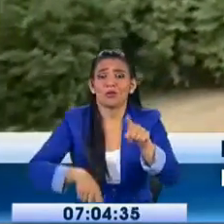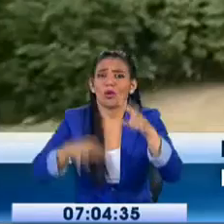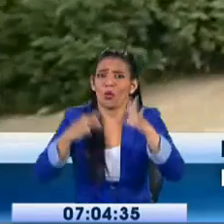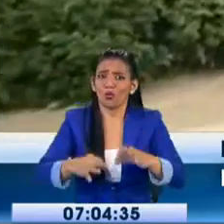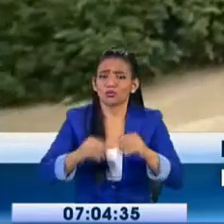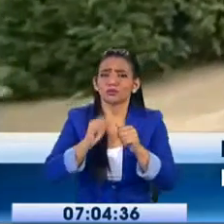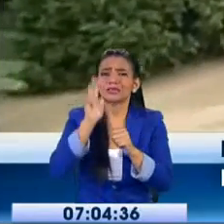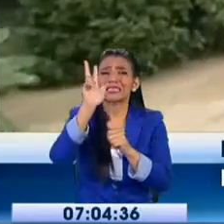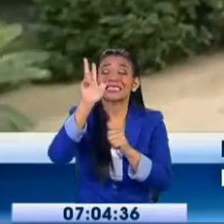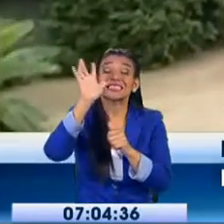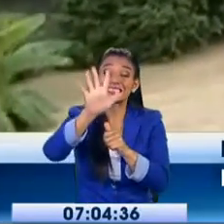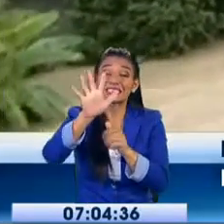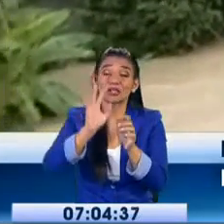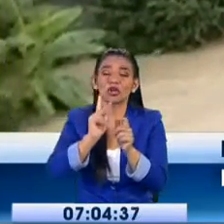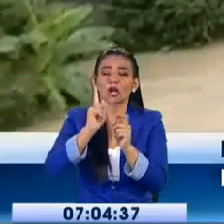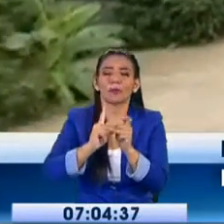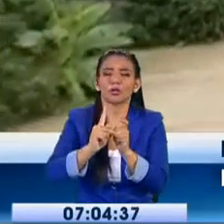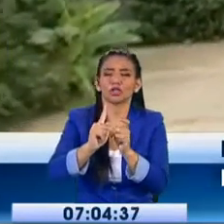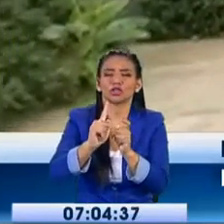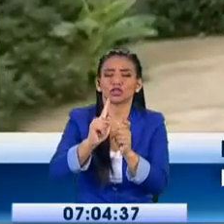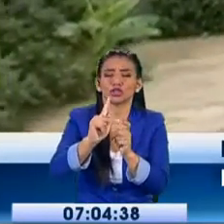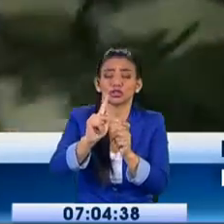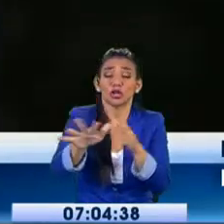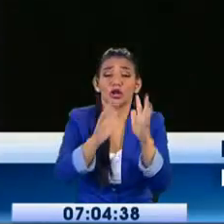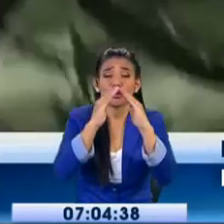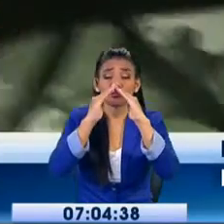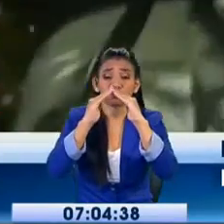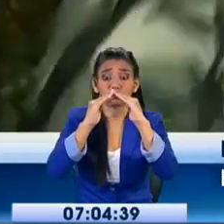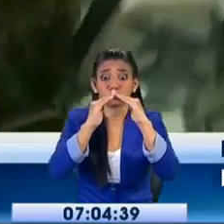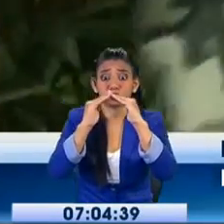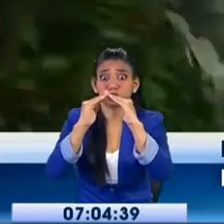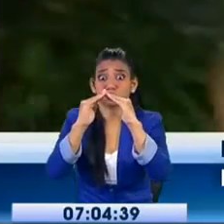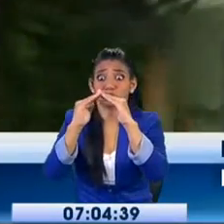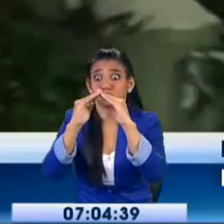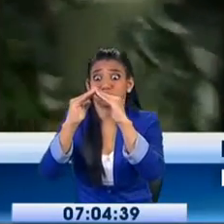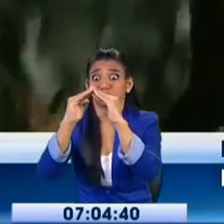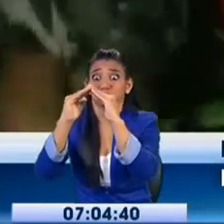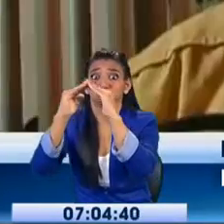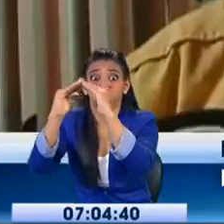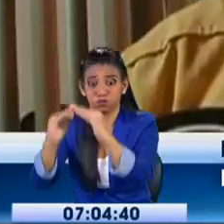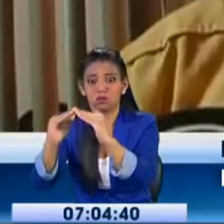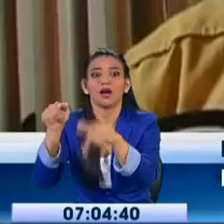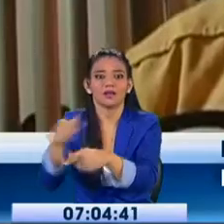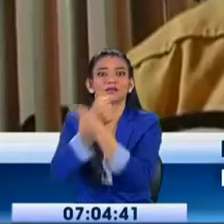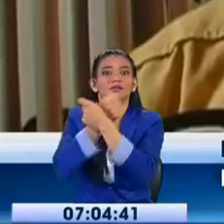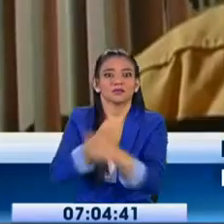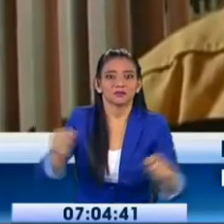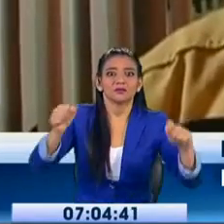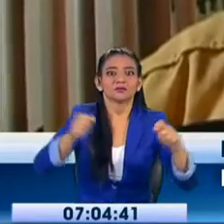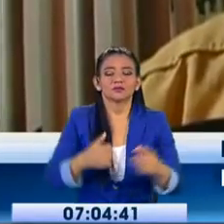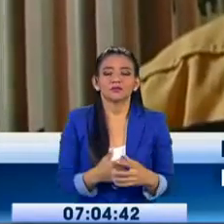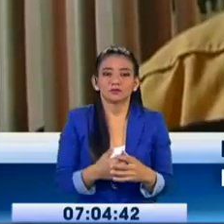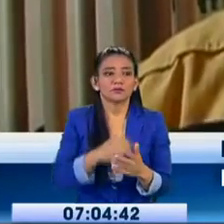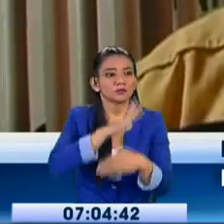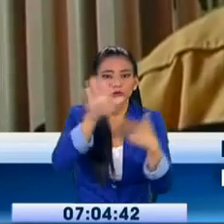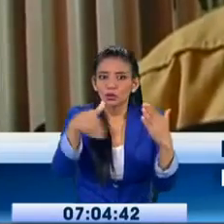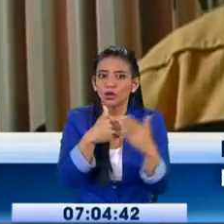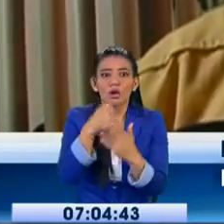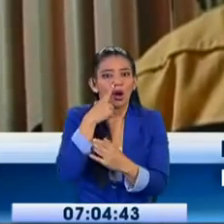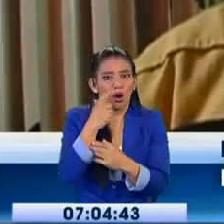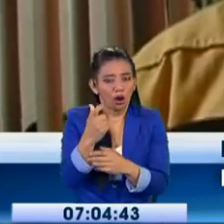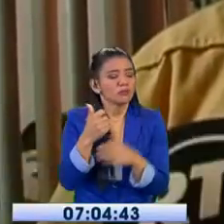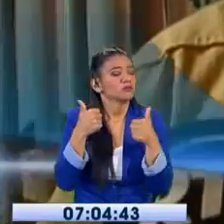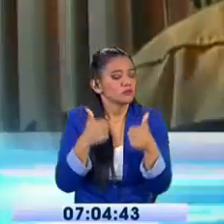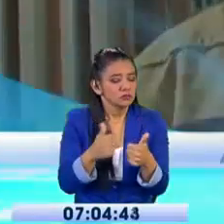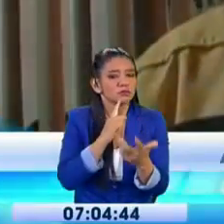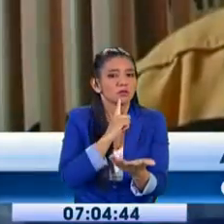de 5 kilómetros hasta que lograron llegar a la orilla, donde fueron ayudados por los rescatistas. Todos eran varones, ¿no? Cabe recalcar que